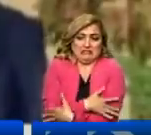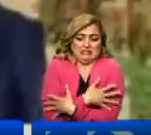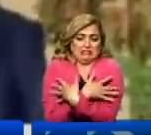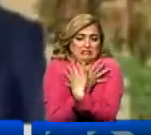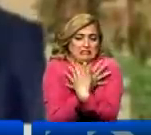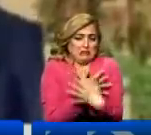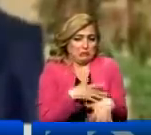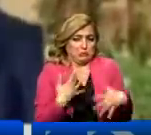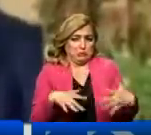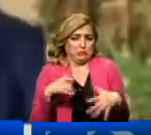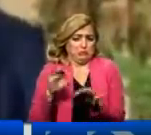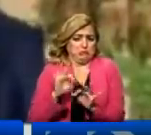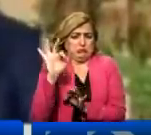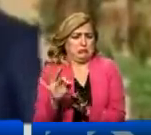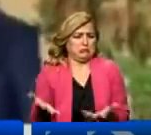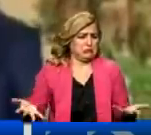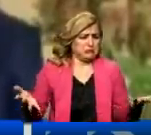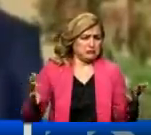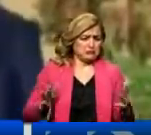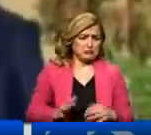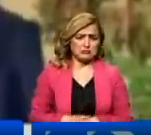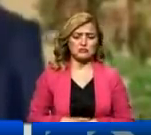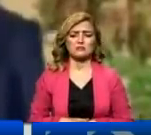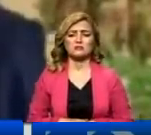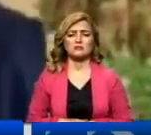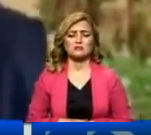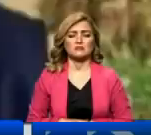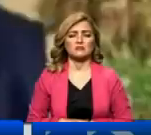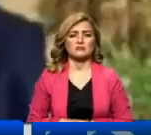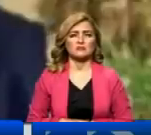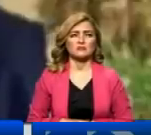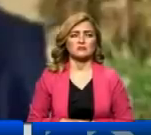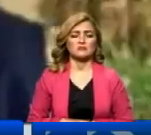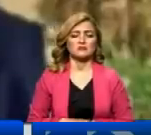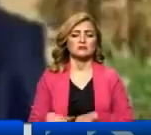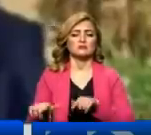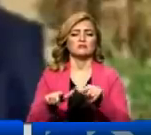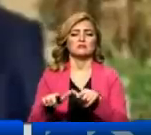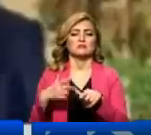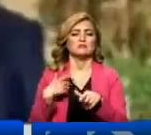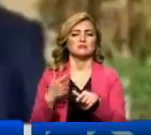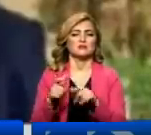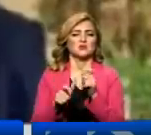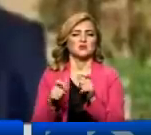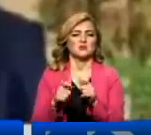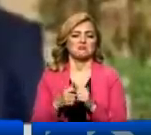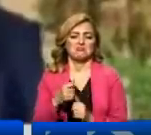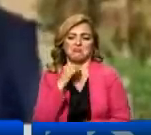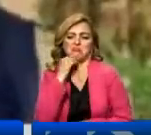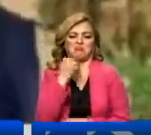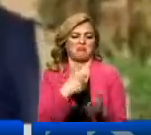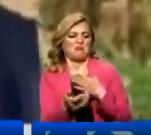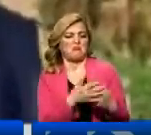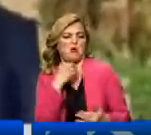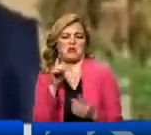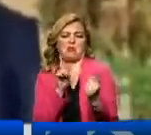se está generando un foco de contaminación. No se diga en sitios que todavía nos ha costado hacer